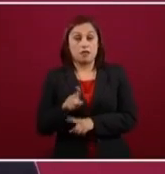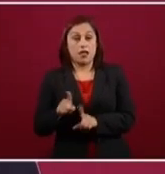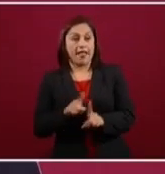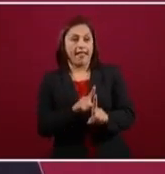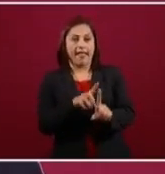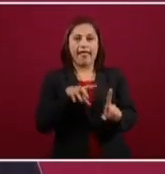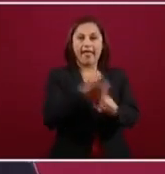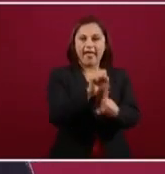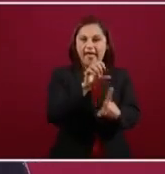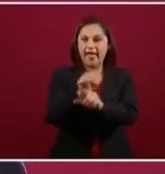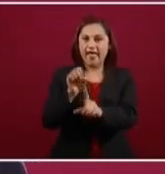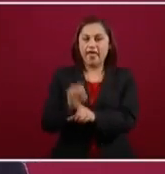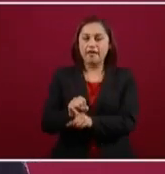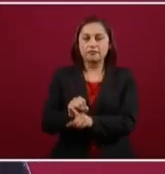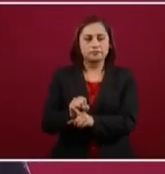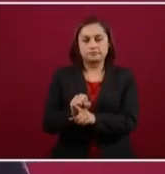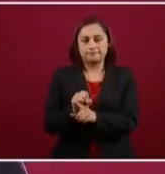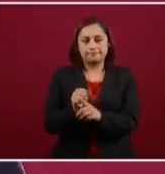a ninguna persona.